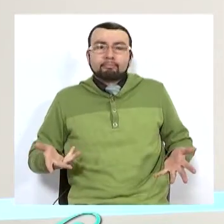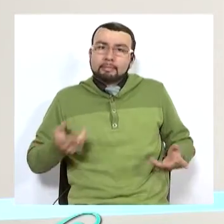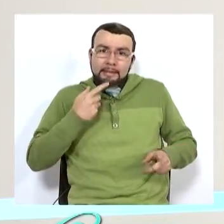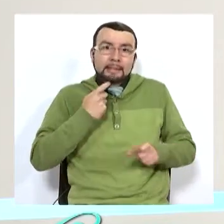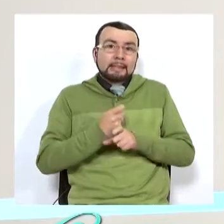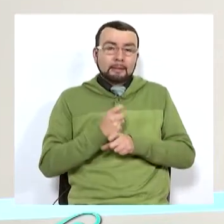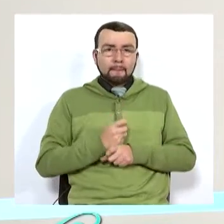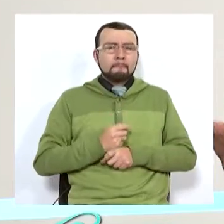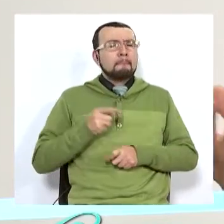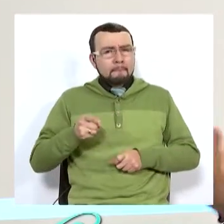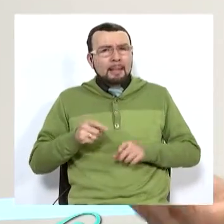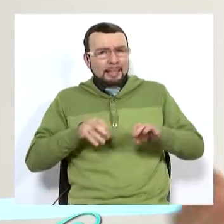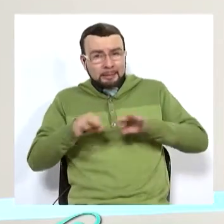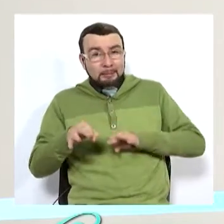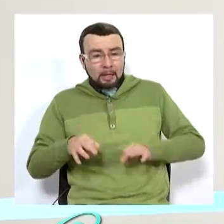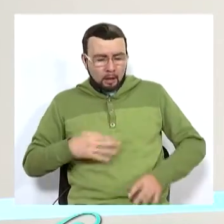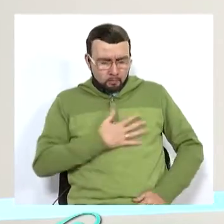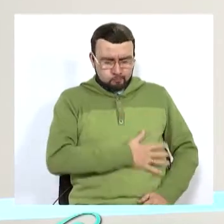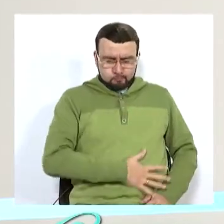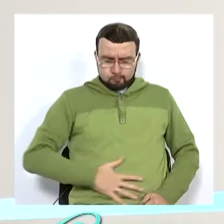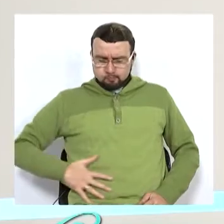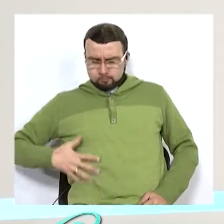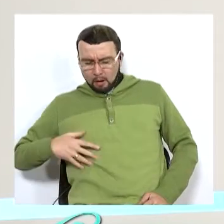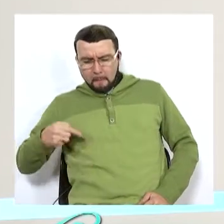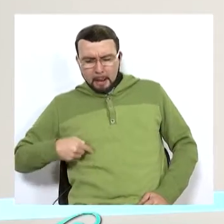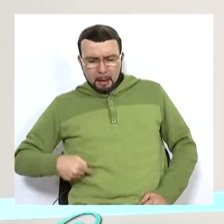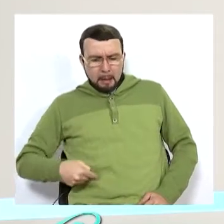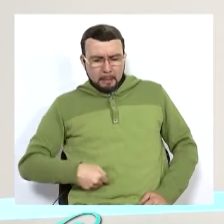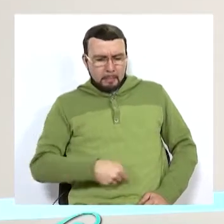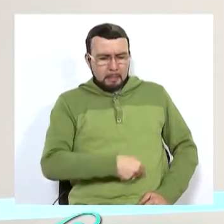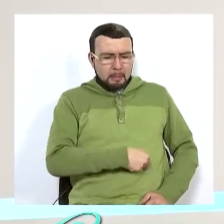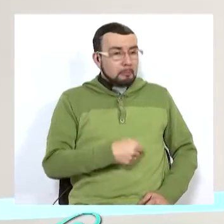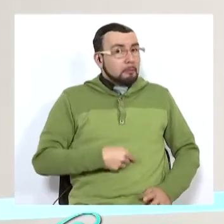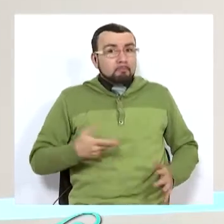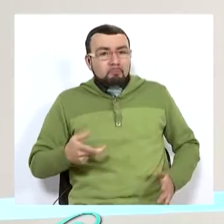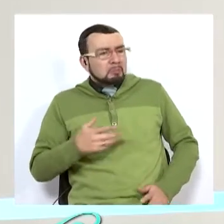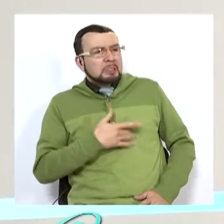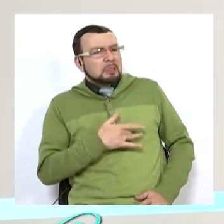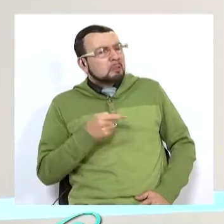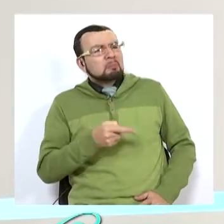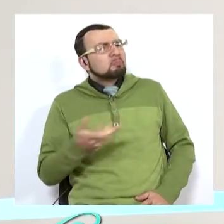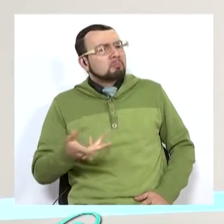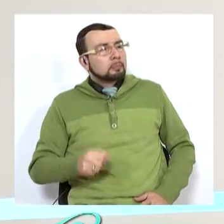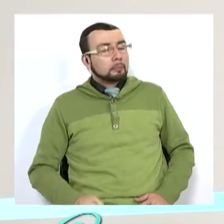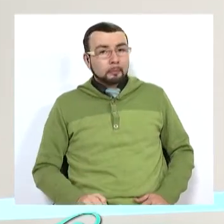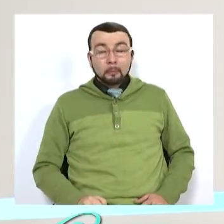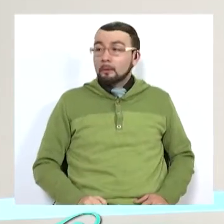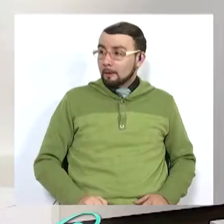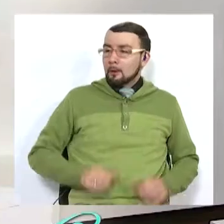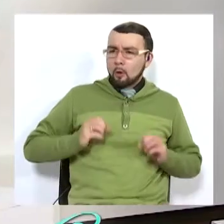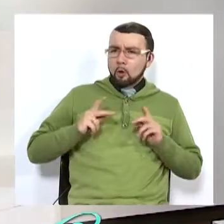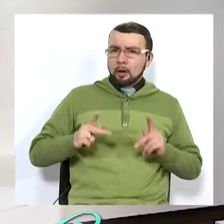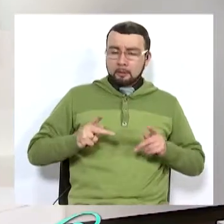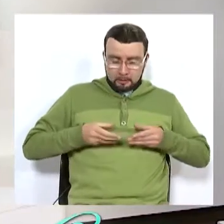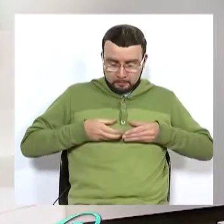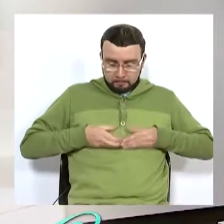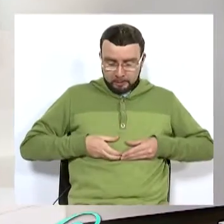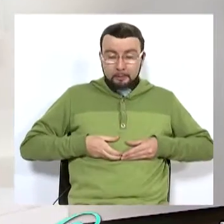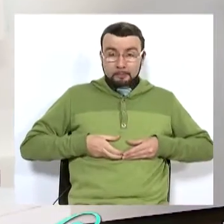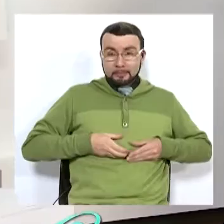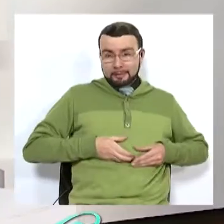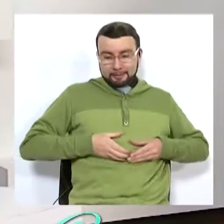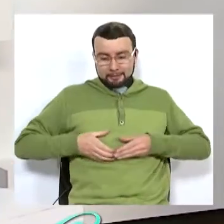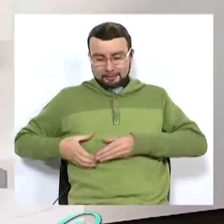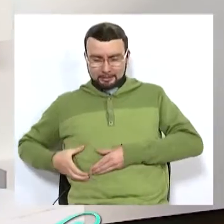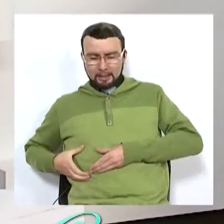los síntomas que pueda presentar una persona, doctor Otoniel Aristizábal. Bueno, pasemos a la parte derecha, que